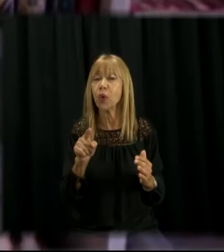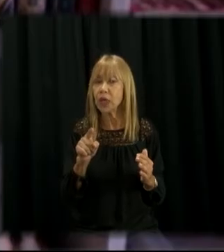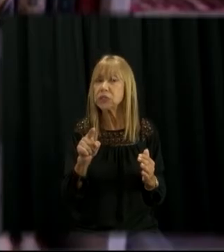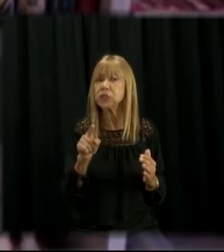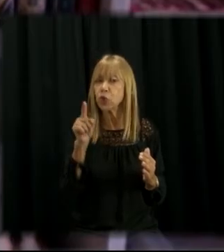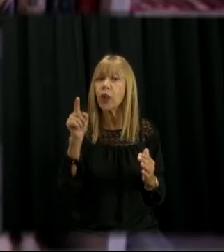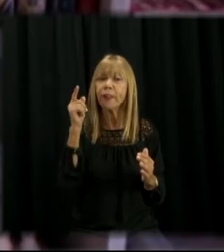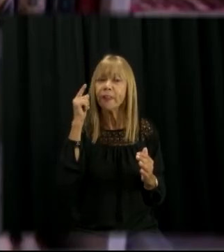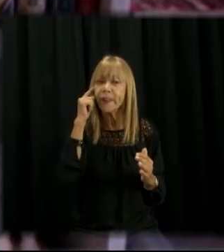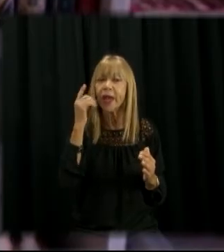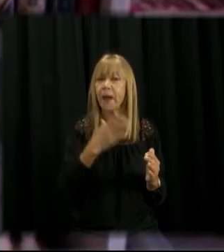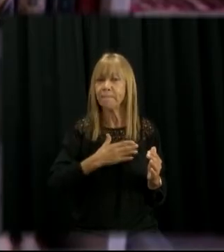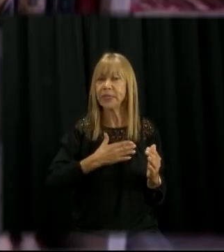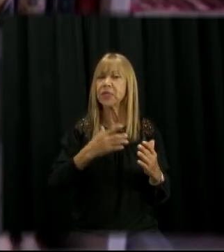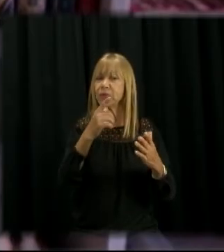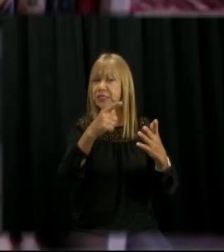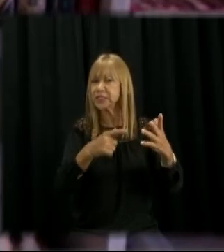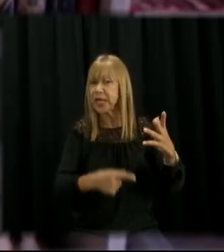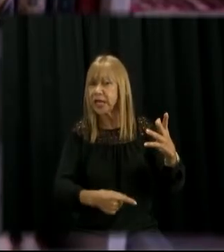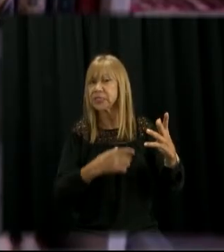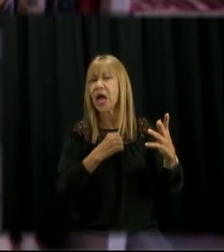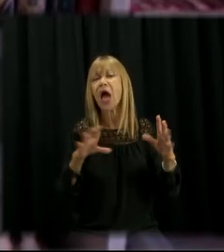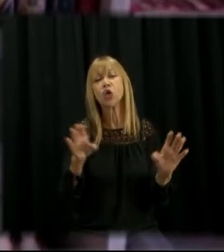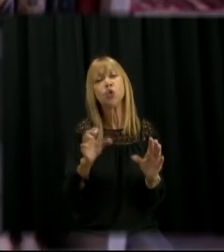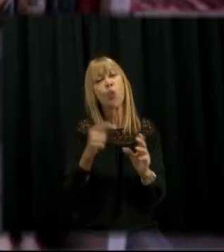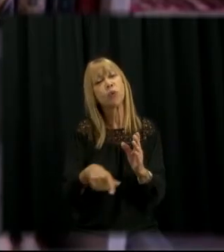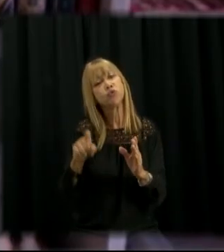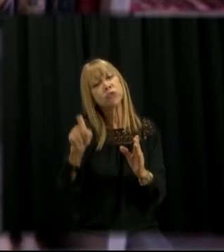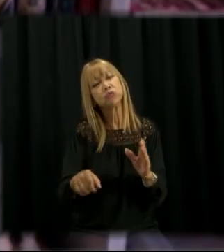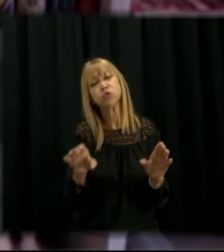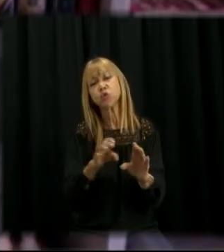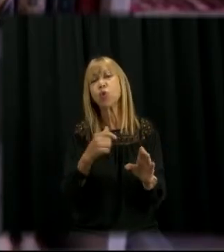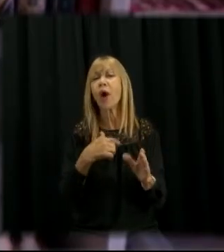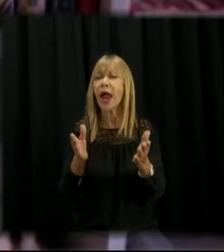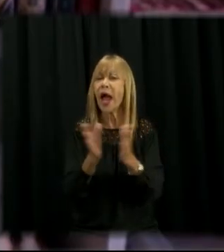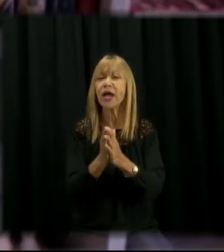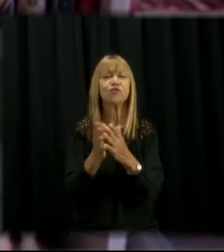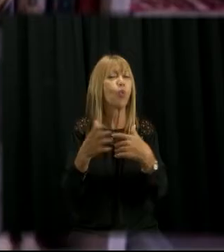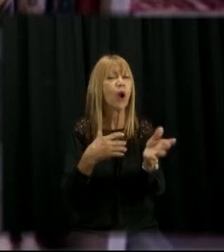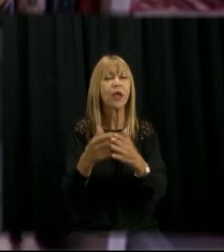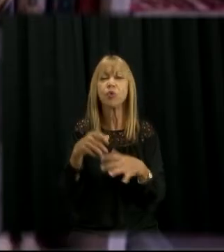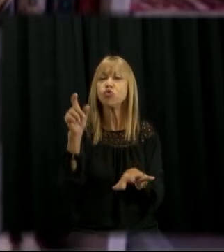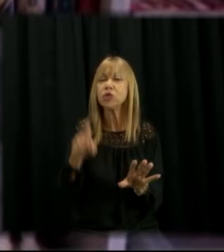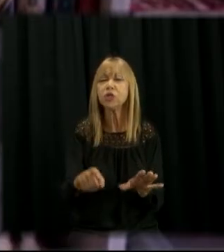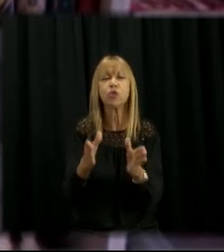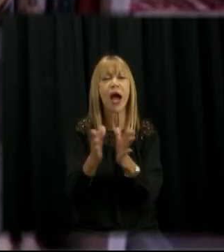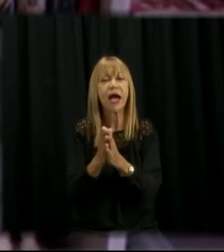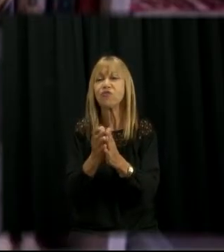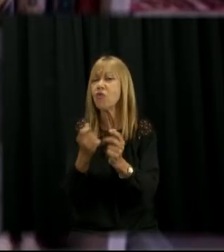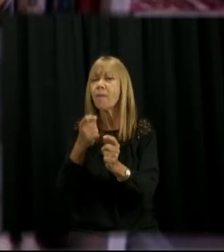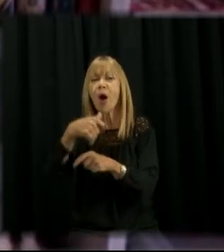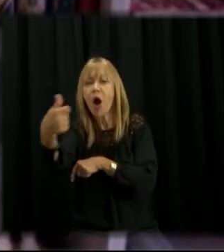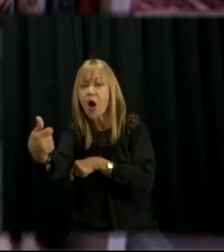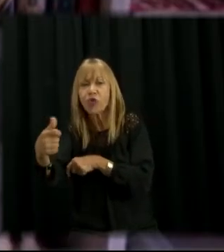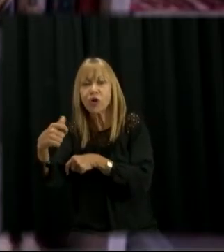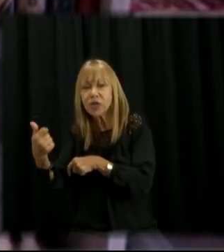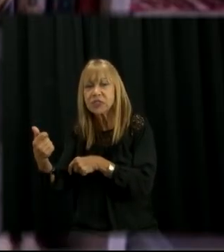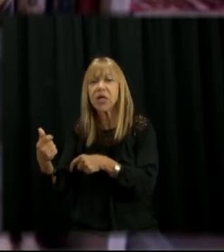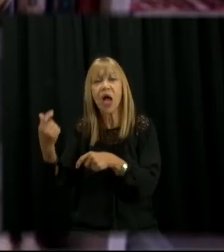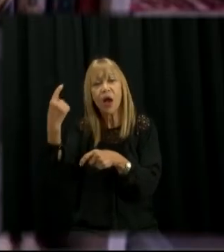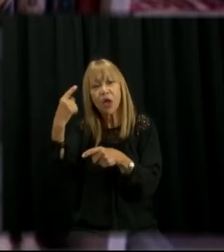Así que me pregunta, piense sobre esto y haga lo que tiene que hacer y pida lo que tiene que pedir de